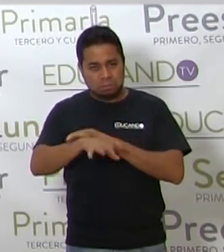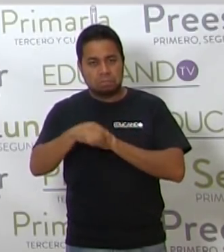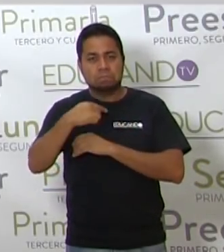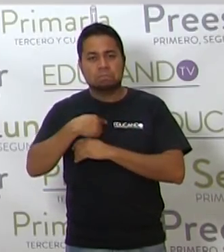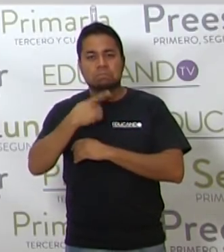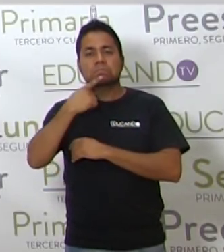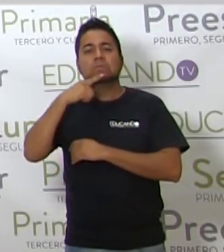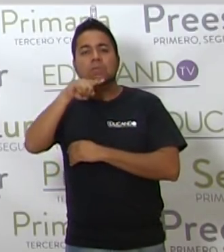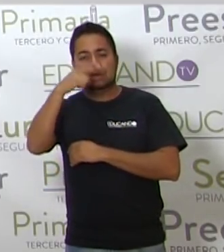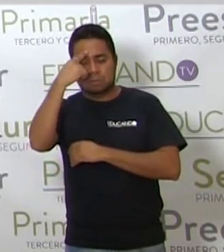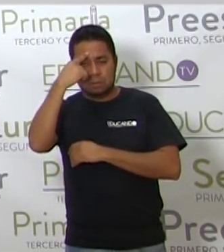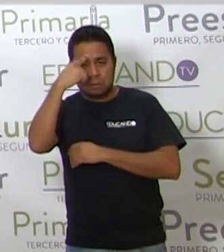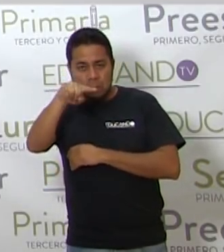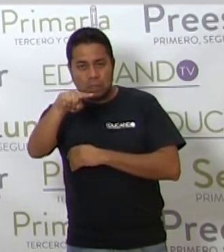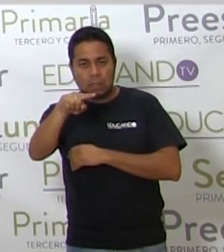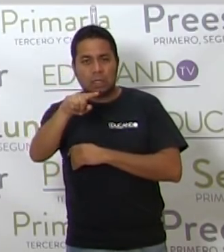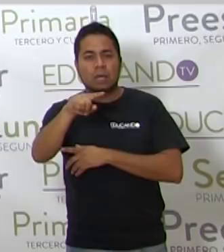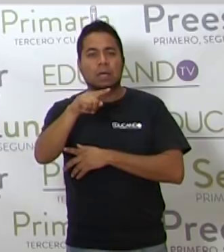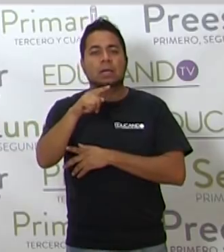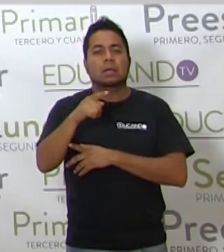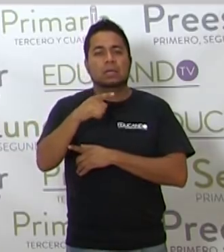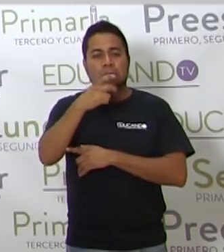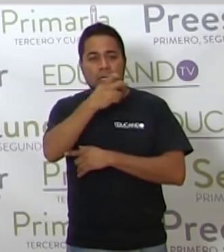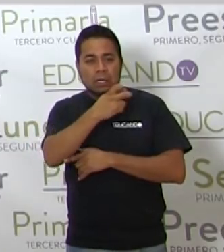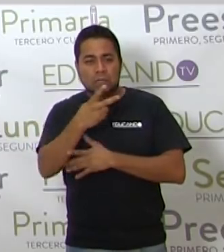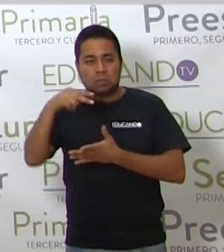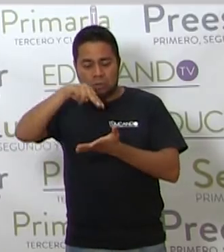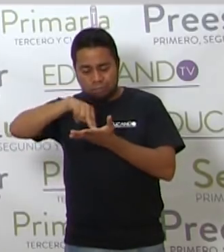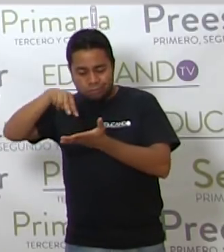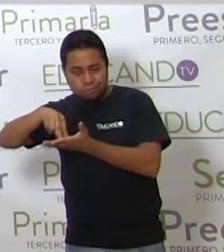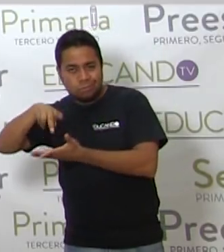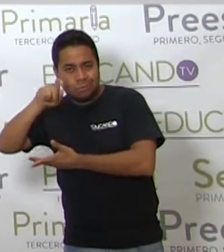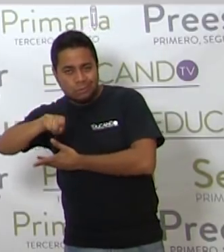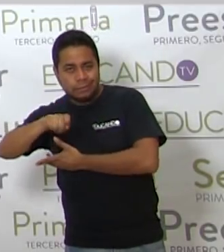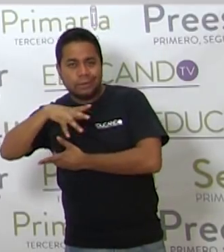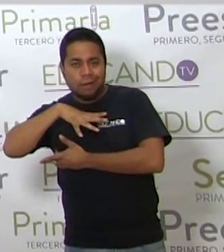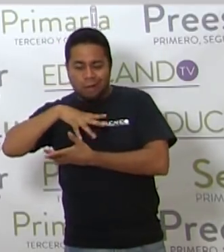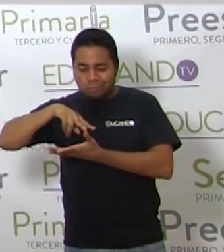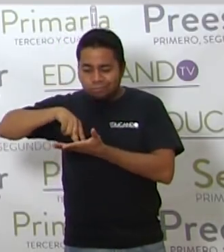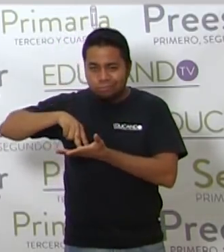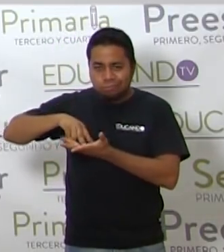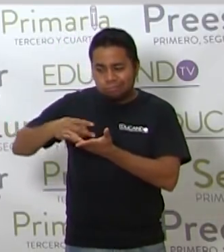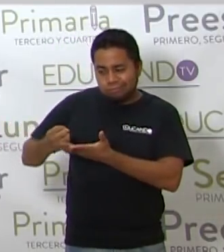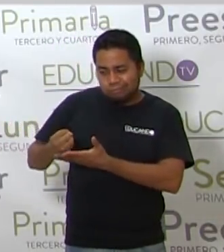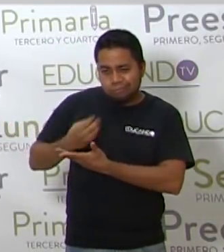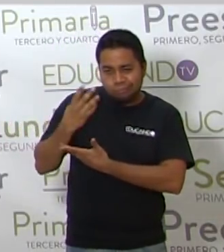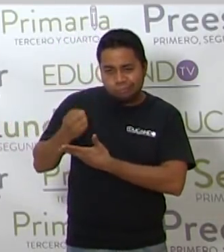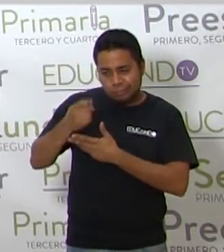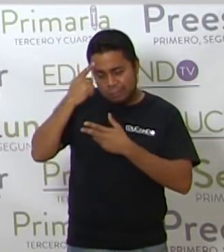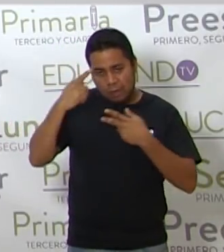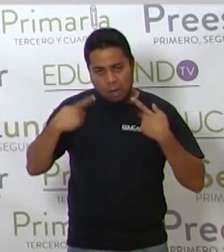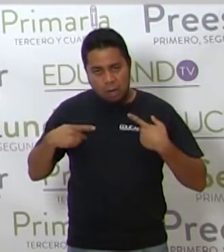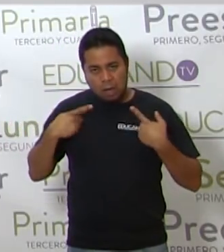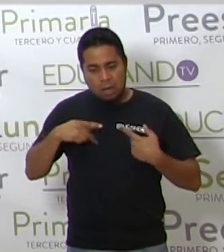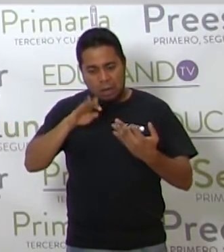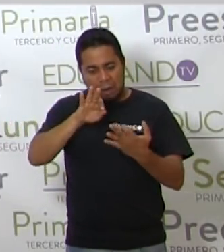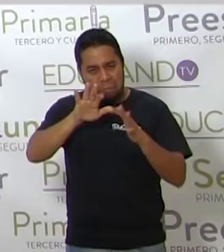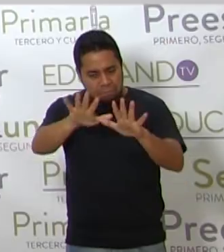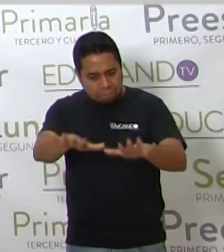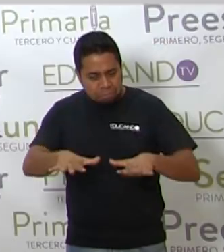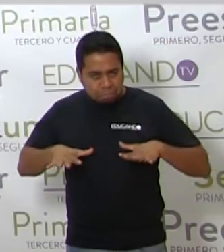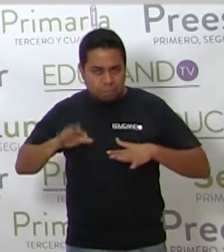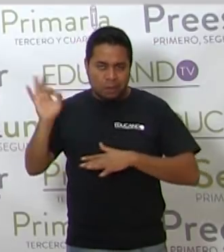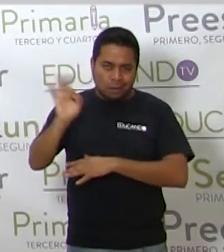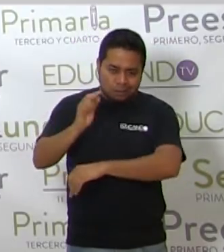una representación, estamos hablando de algo que vamos a presentar al público. Pueden ser